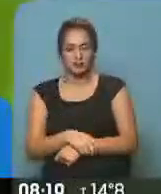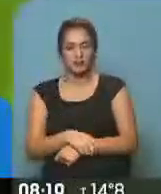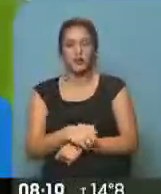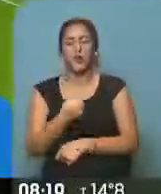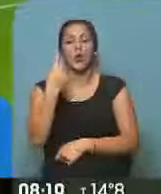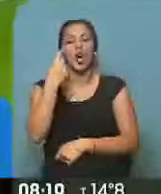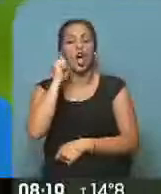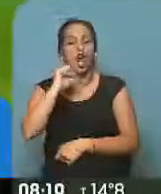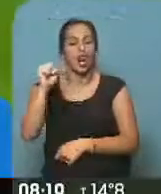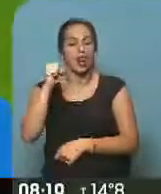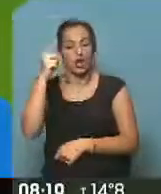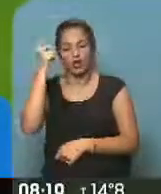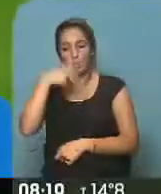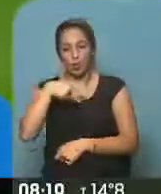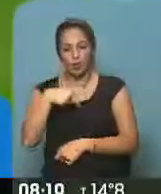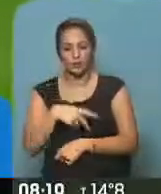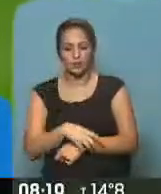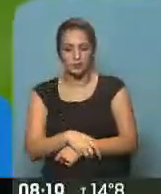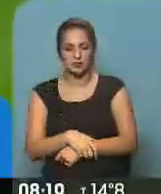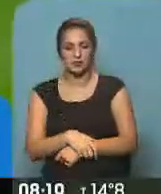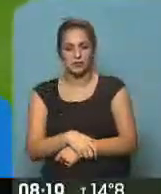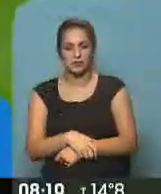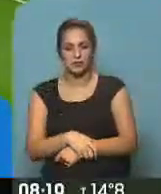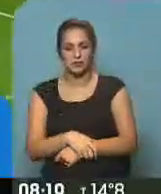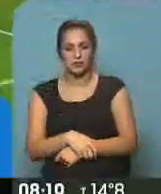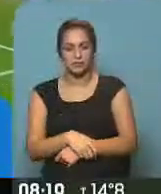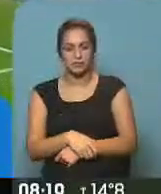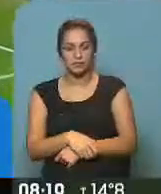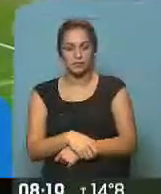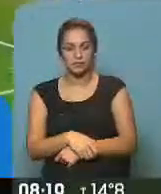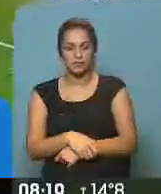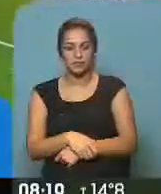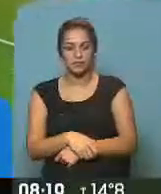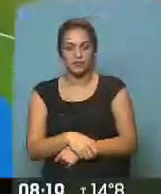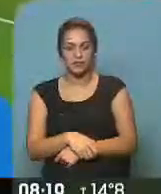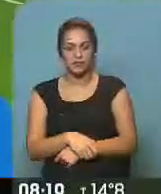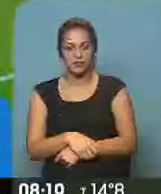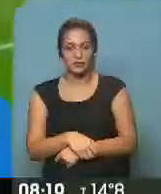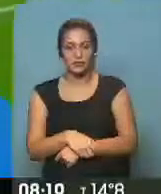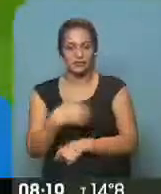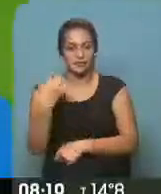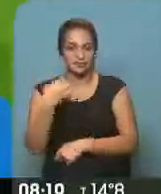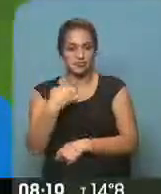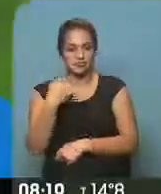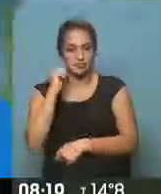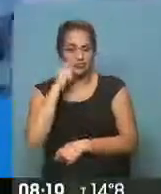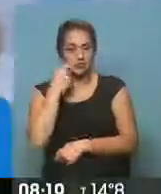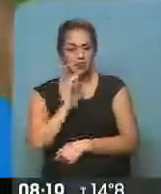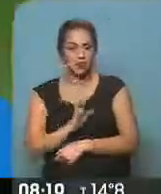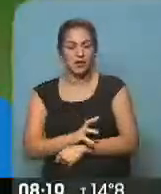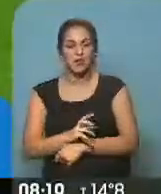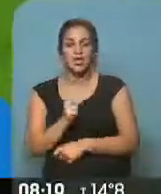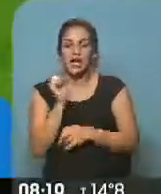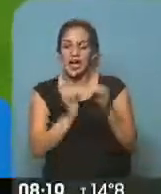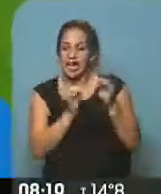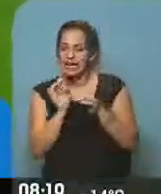Agüero, simplemente para sumar a la anécdota que va a dejar este partido desde lo estrictamente futbolístico, pero sí